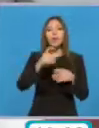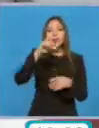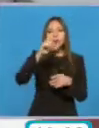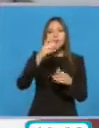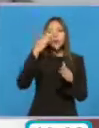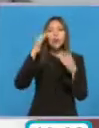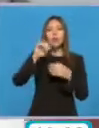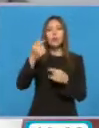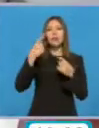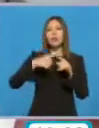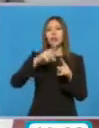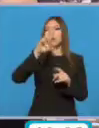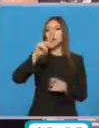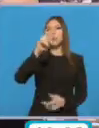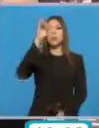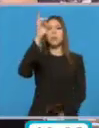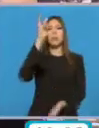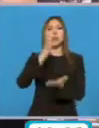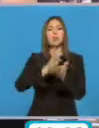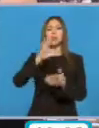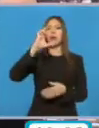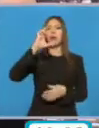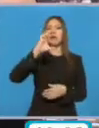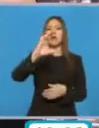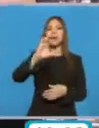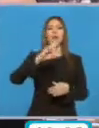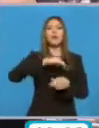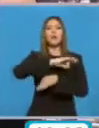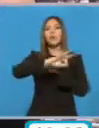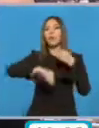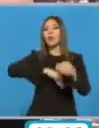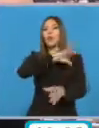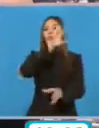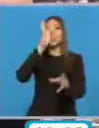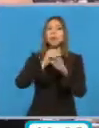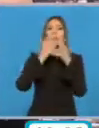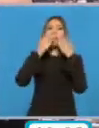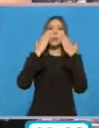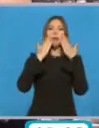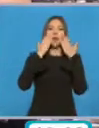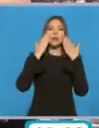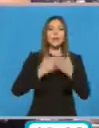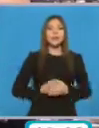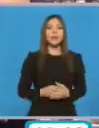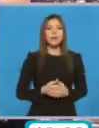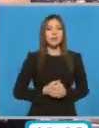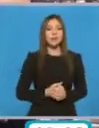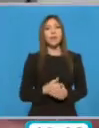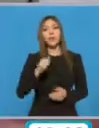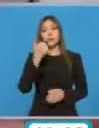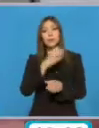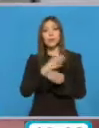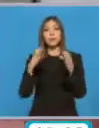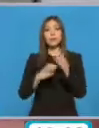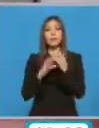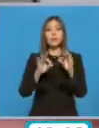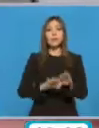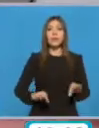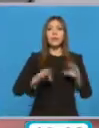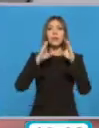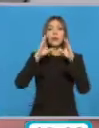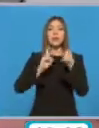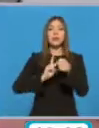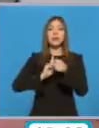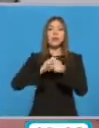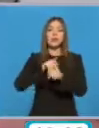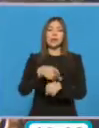así todo en tu tocador, una crema para esto, una para la otra, sino una que hace todo. Una que hace todo. Y parte muy importante de mantener una piel bien,